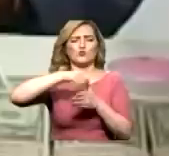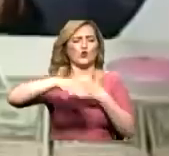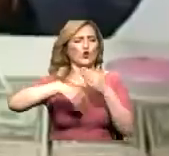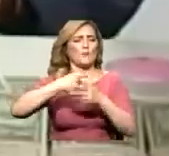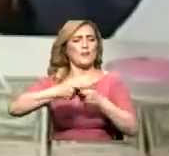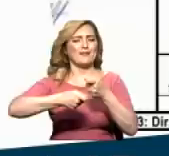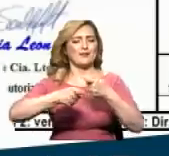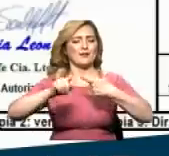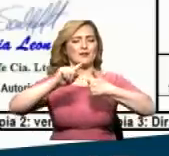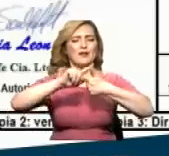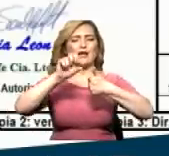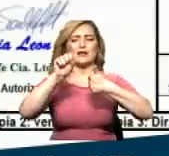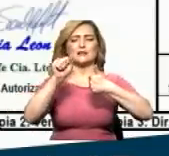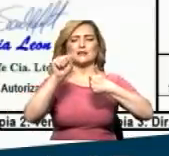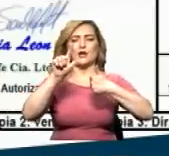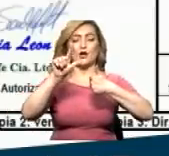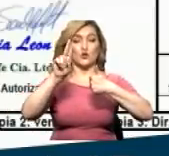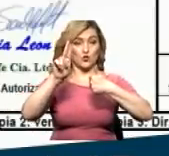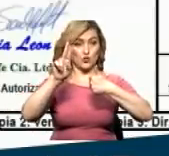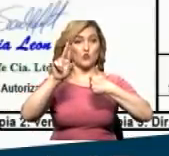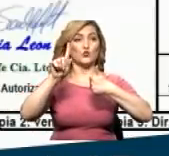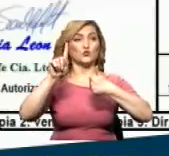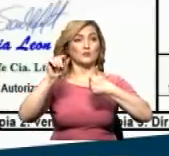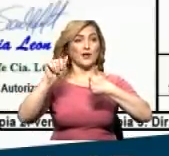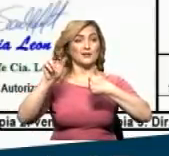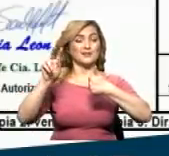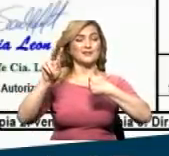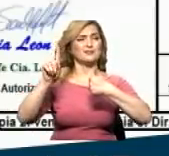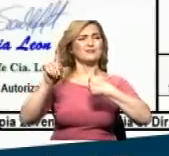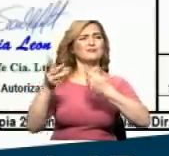Salumed S.A. entrega al municipio a un promedio de